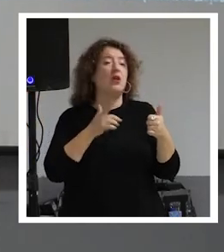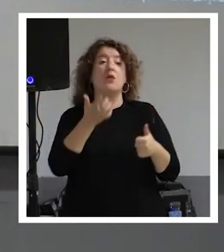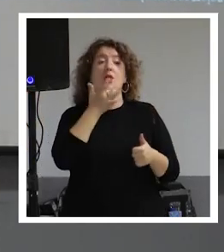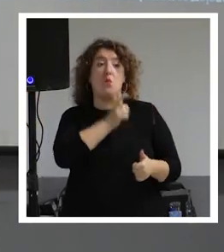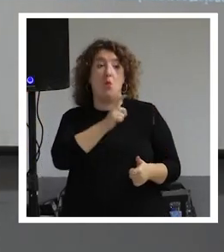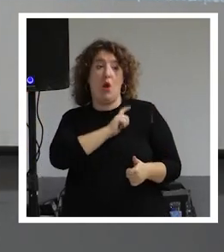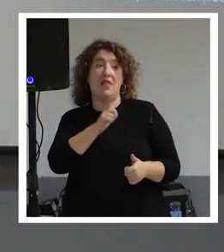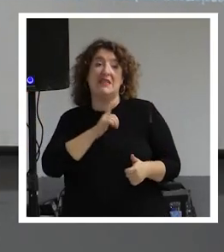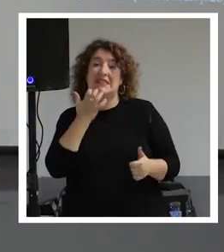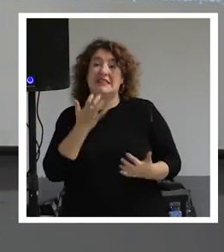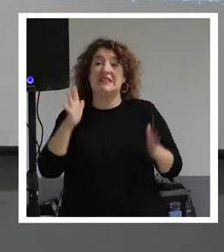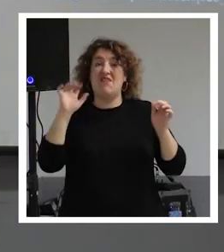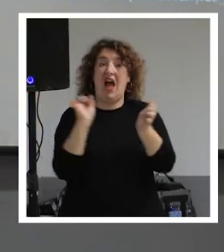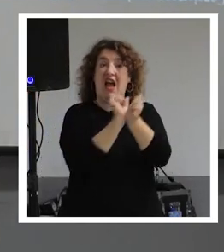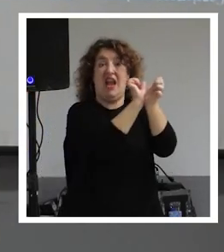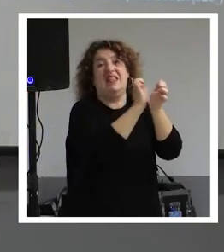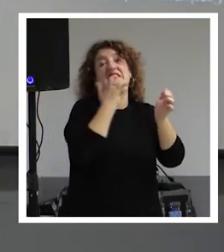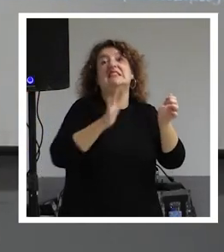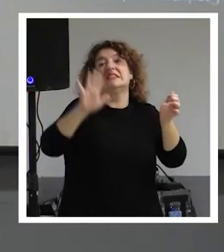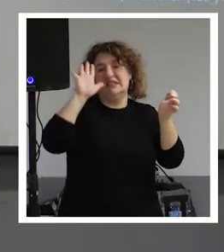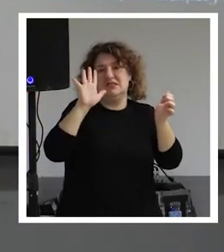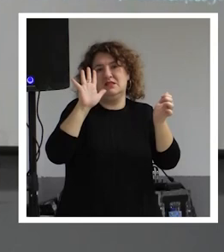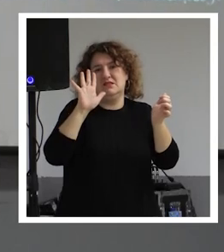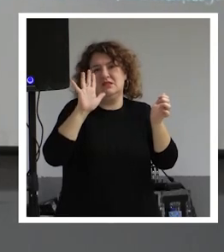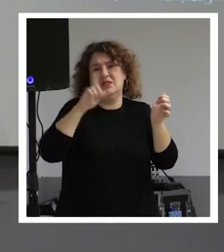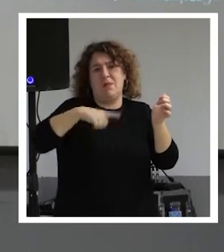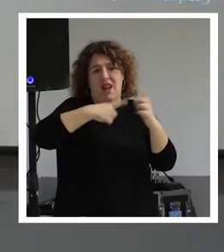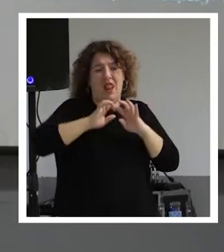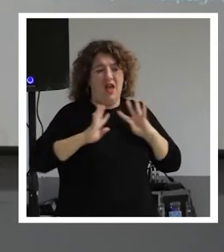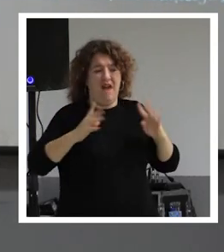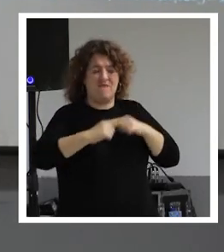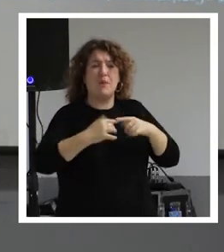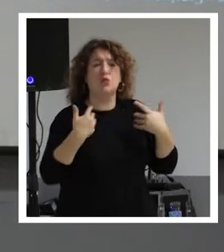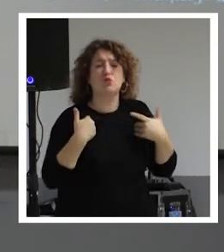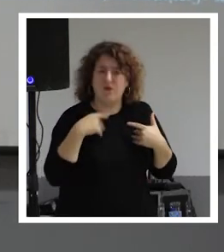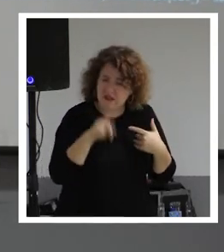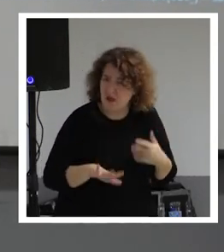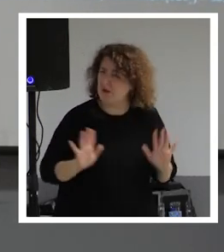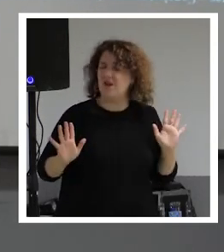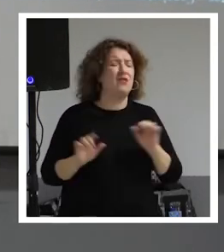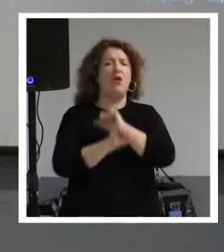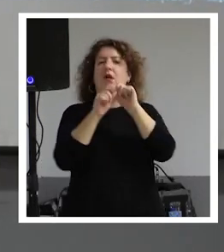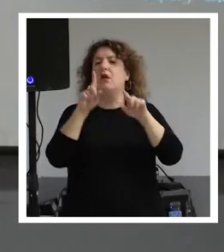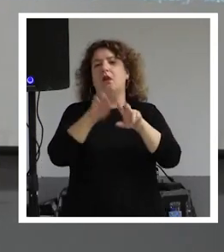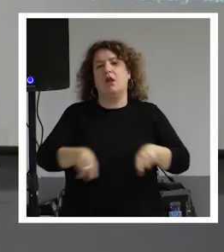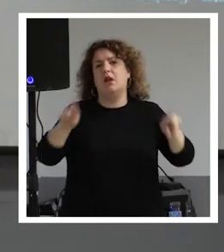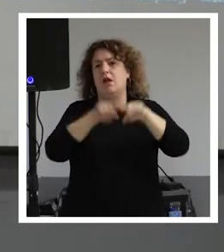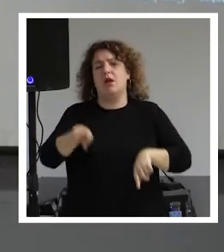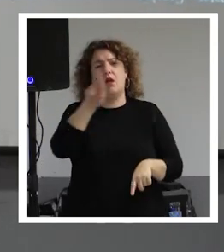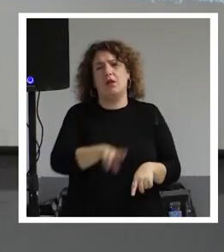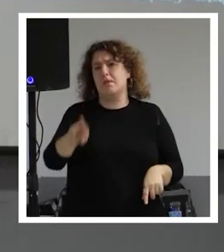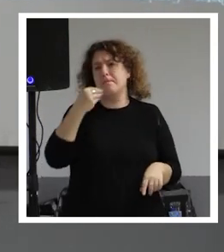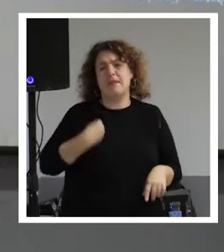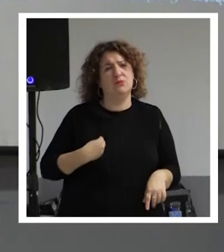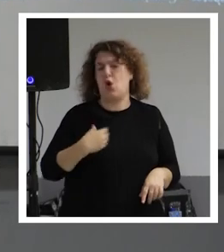quita un ojo a un muchacho esa familia tiene todo el derecho a no querer seguir luchando y aunque y algo que le duele mucho a mi sector cuando ese